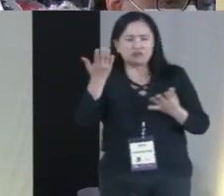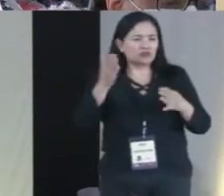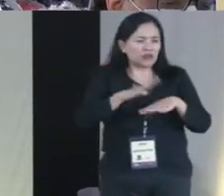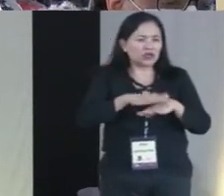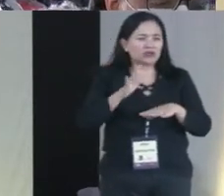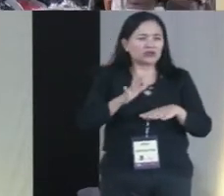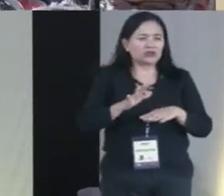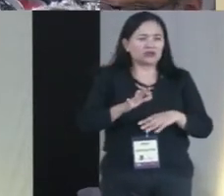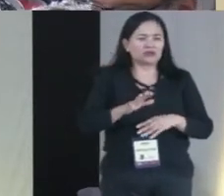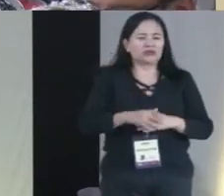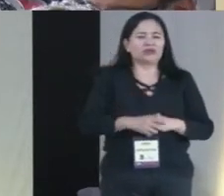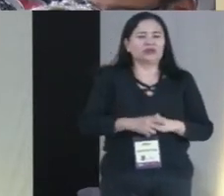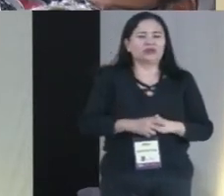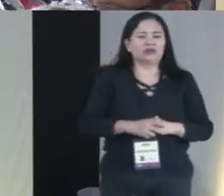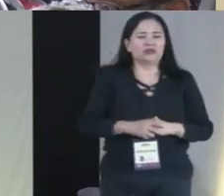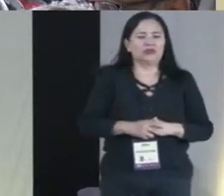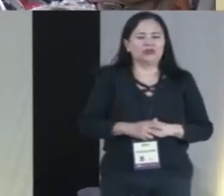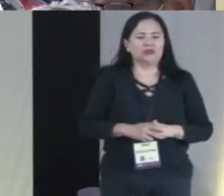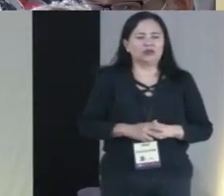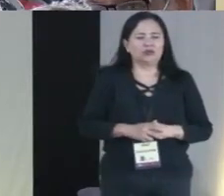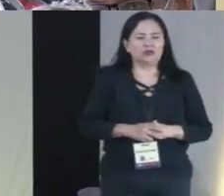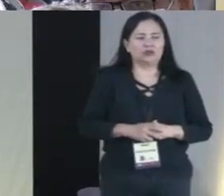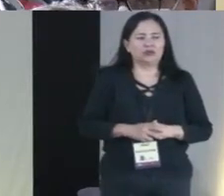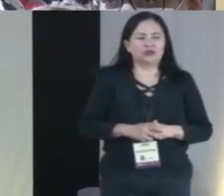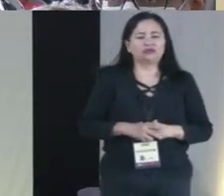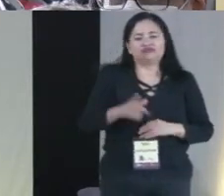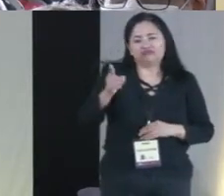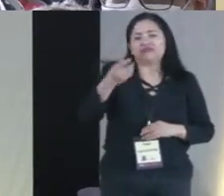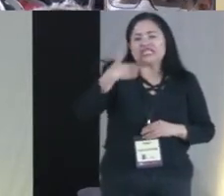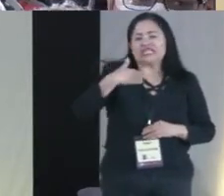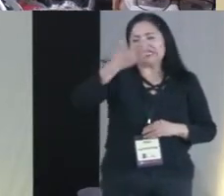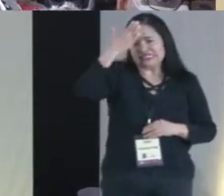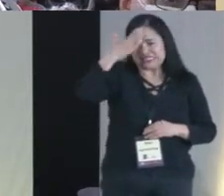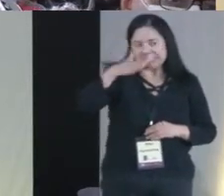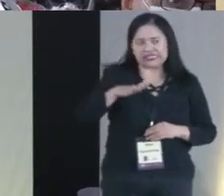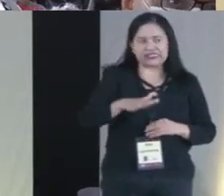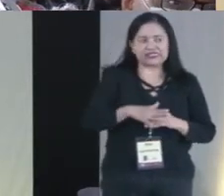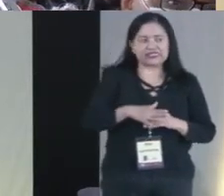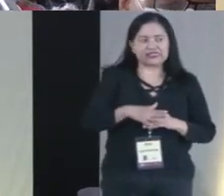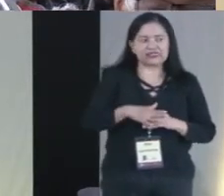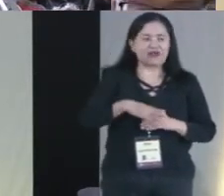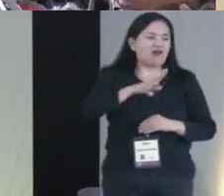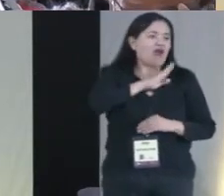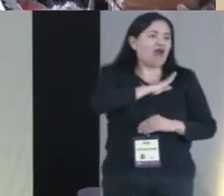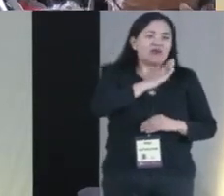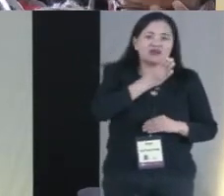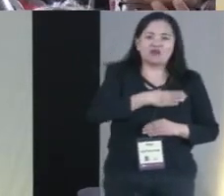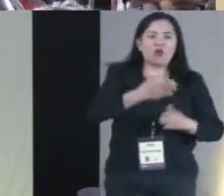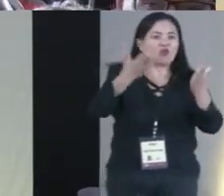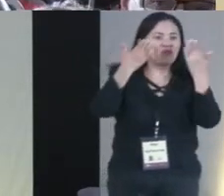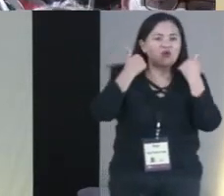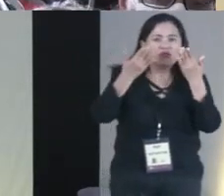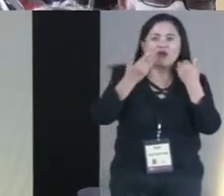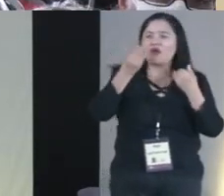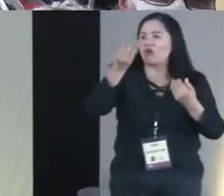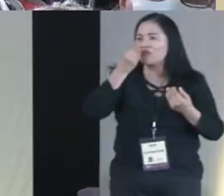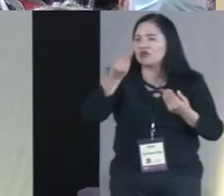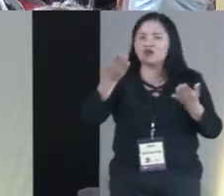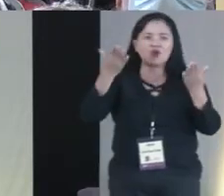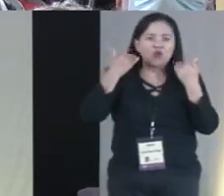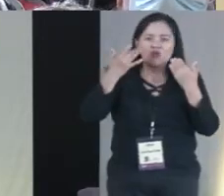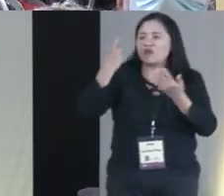Y para mí, pues me cae bien porque sabía apreciar. Allá en España no había comida, no había cultura, no había